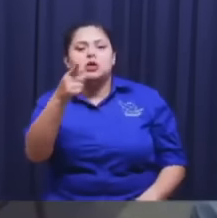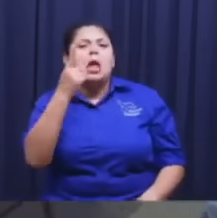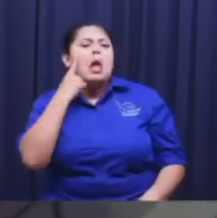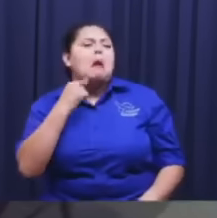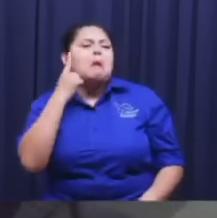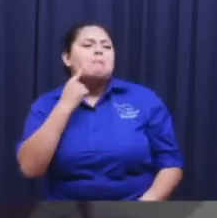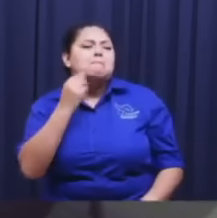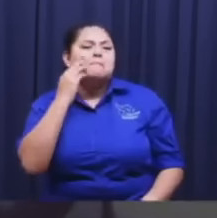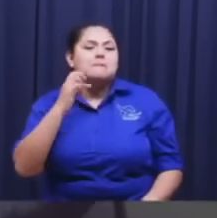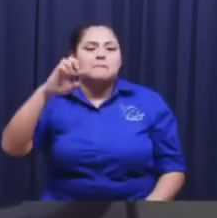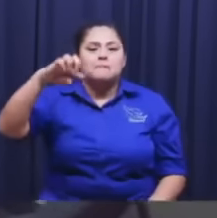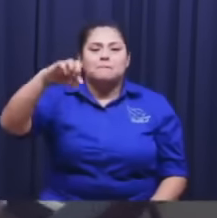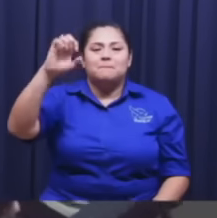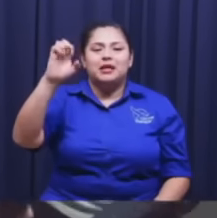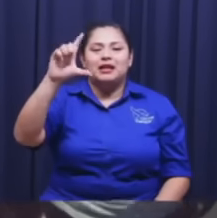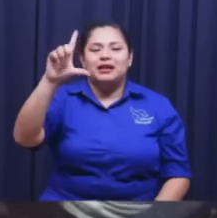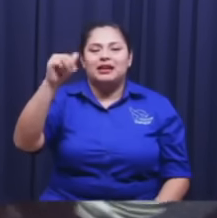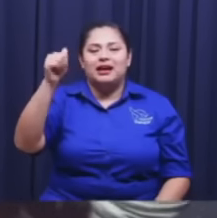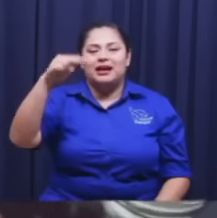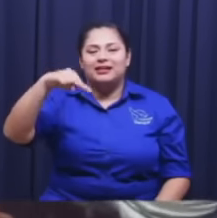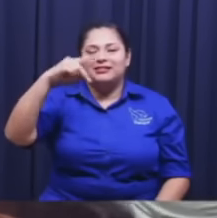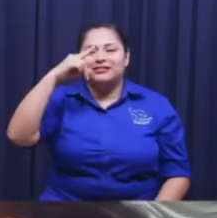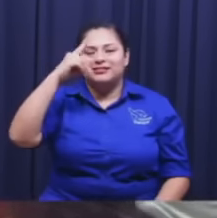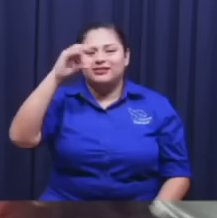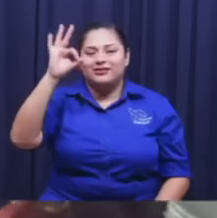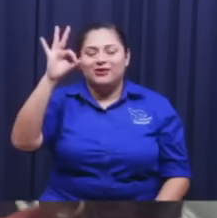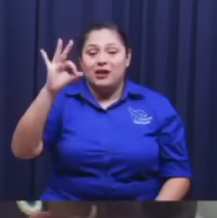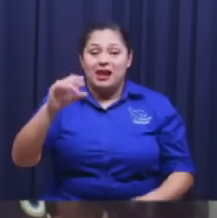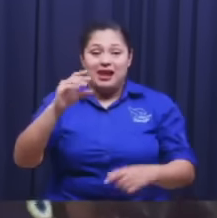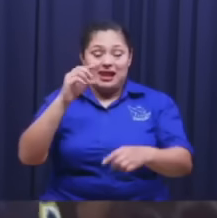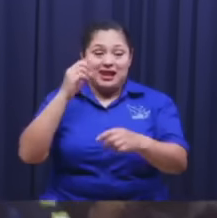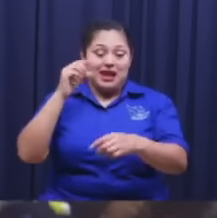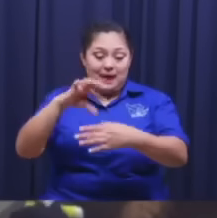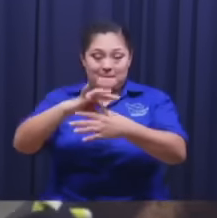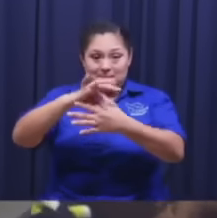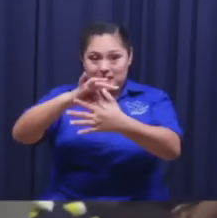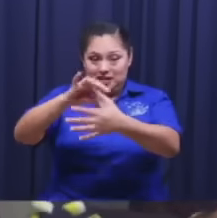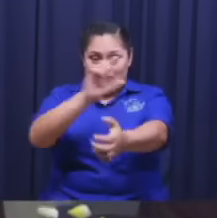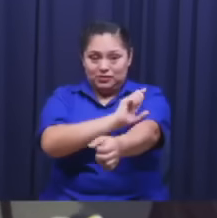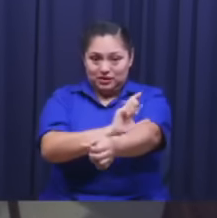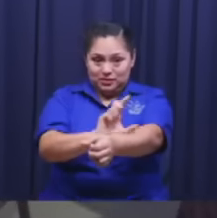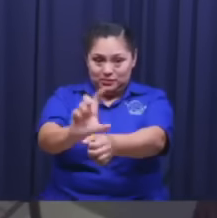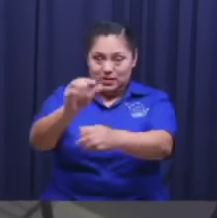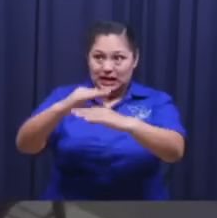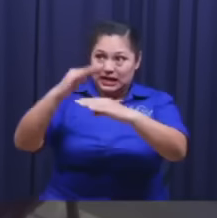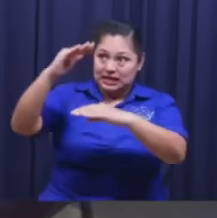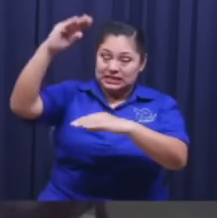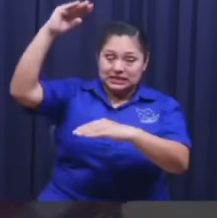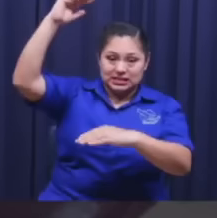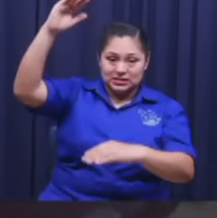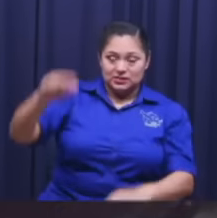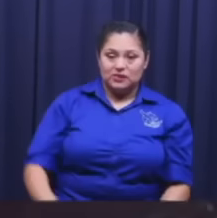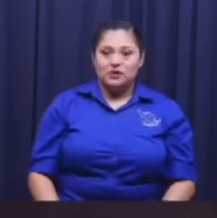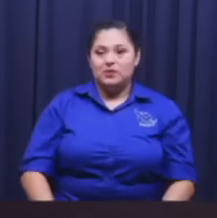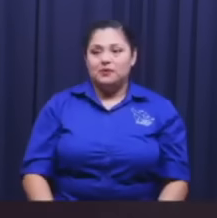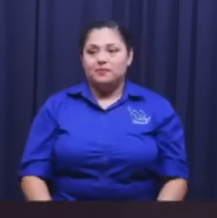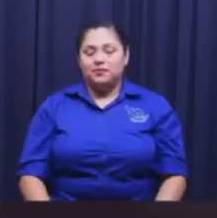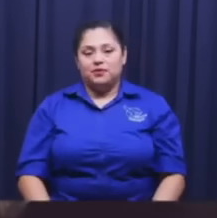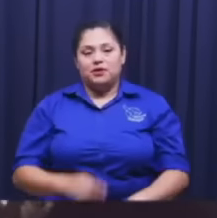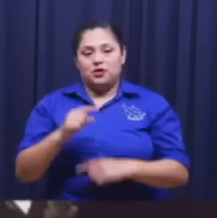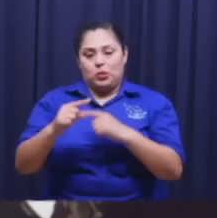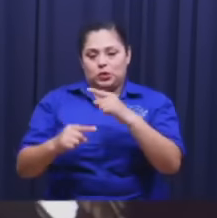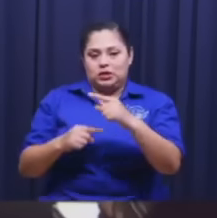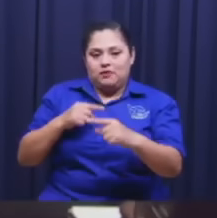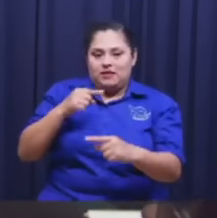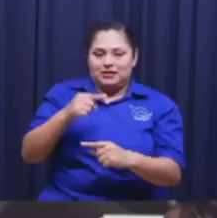Lo que pasó es que como la piel sigue creciendo, entonces la que se quemó, la desecha. Y otra vez usted con esa